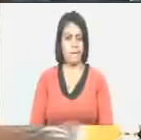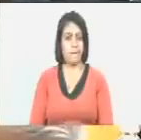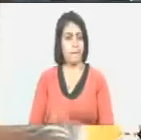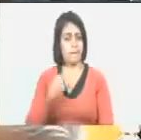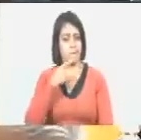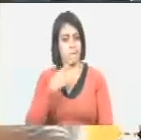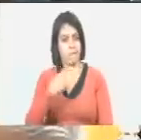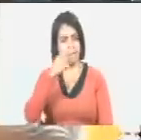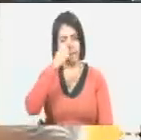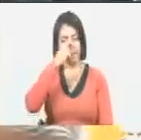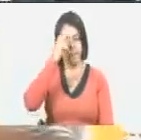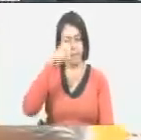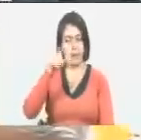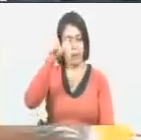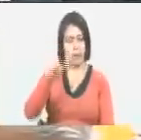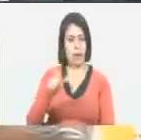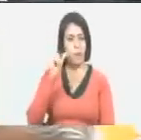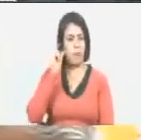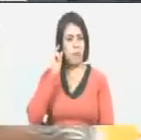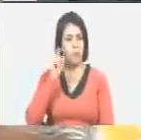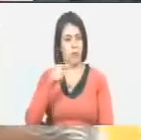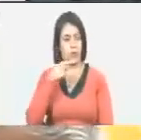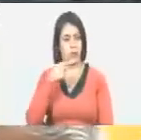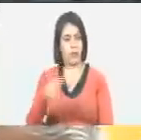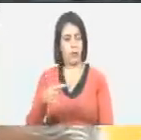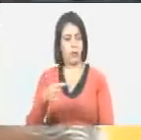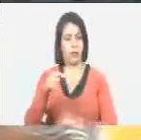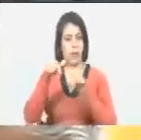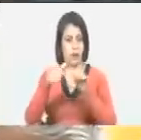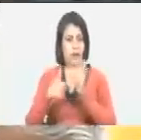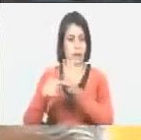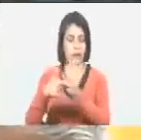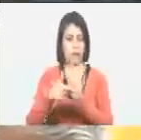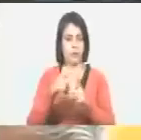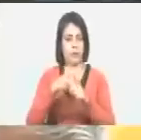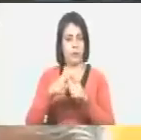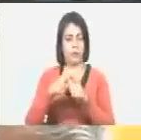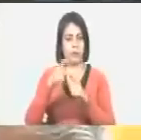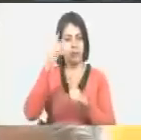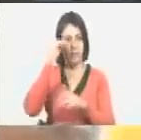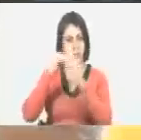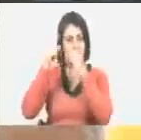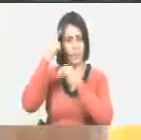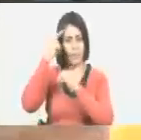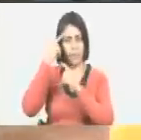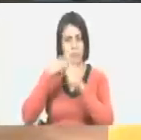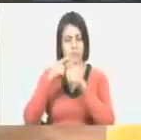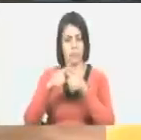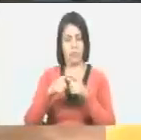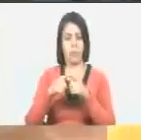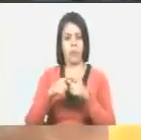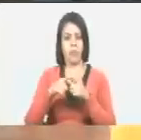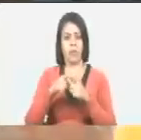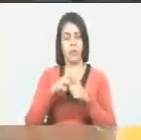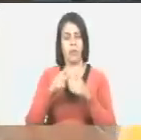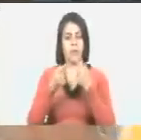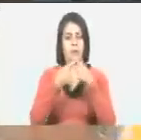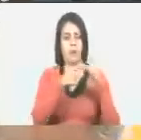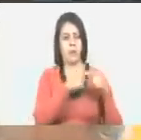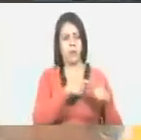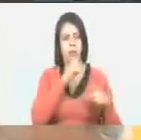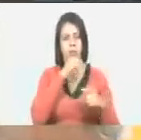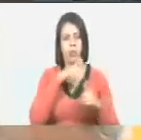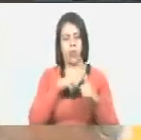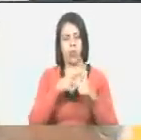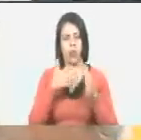digamos, desprestigio de la compañera y que demuestran más conocimiento de las historias de Disney